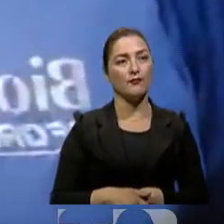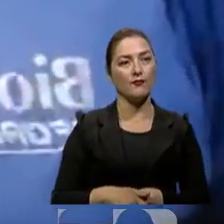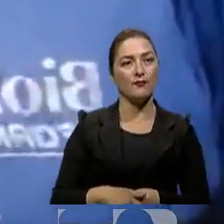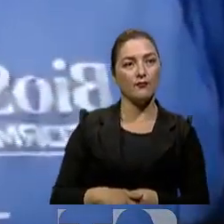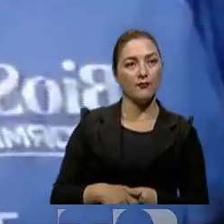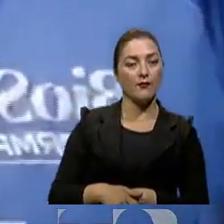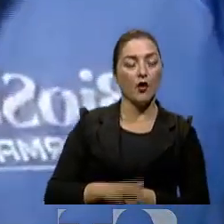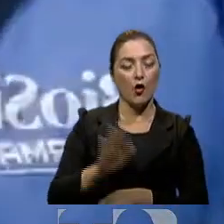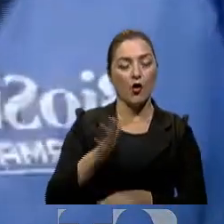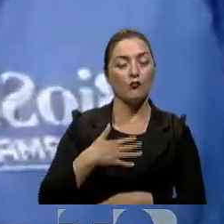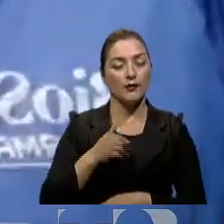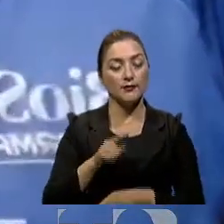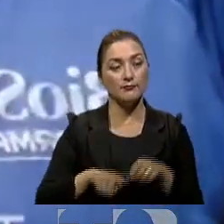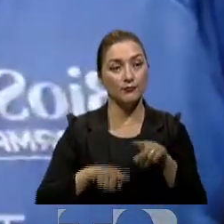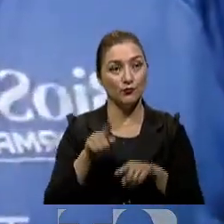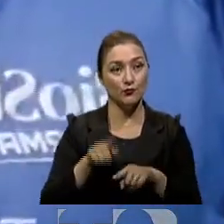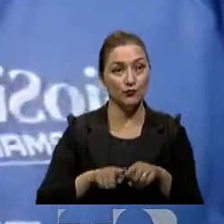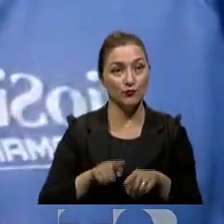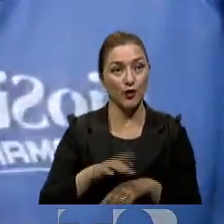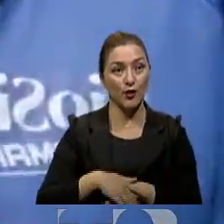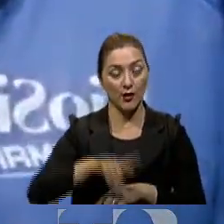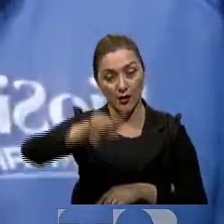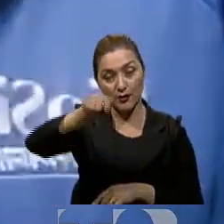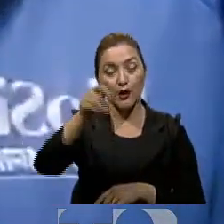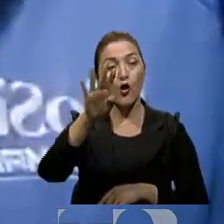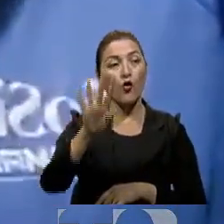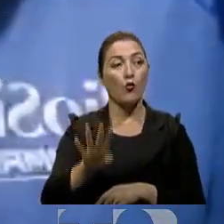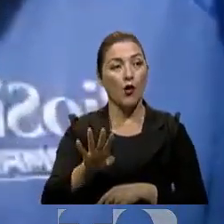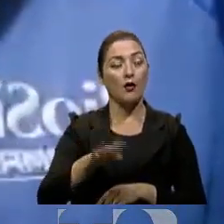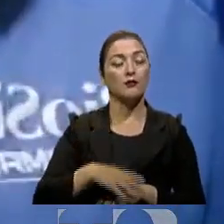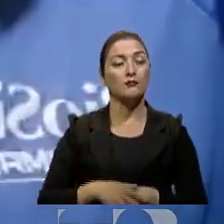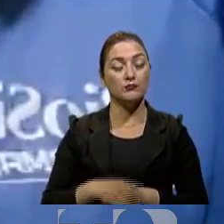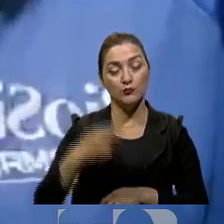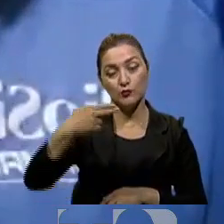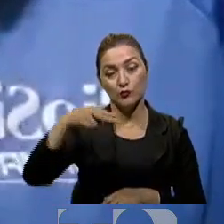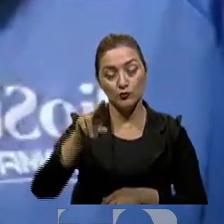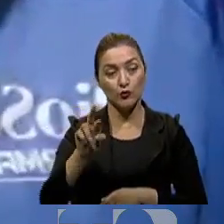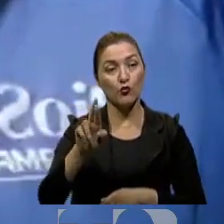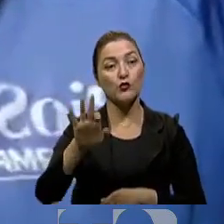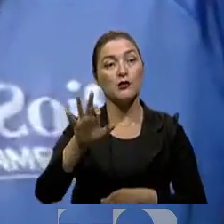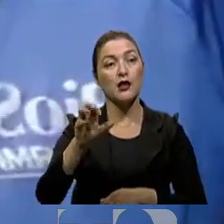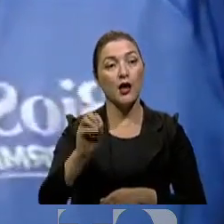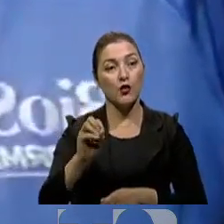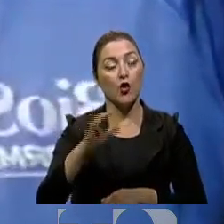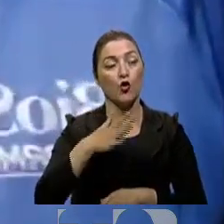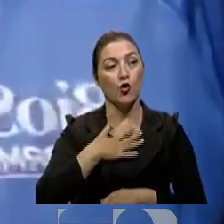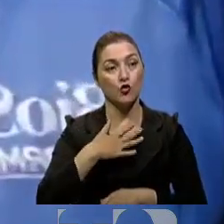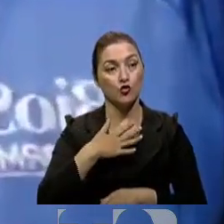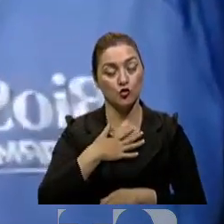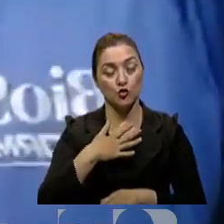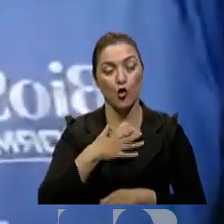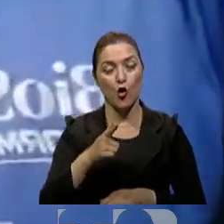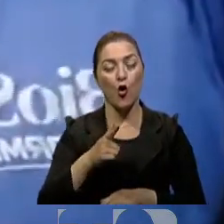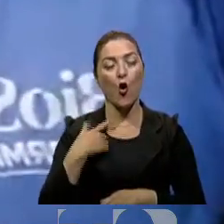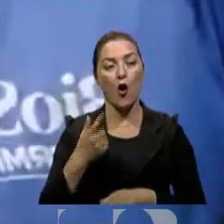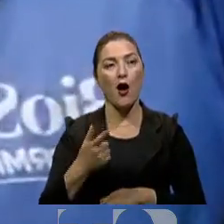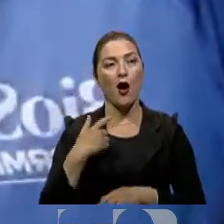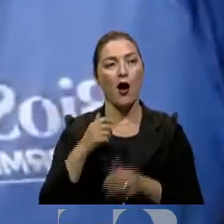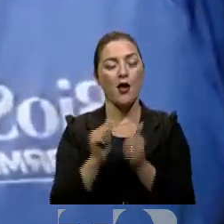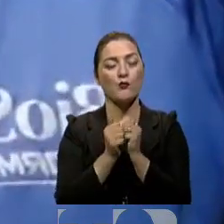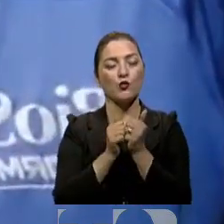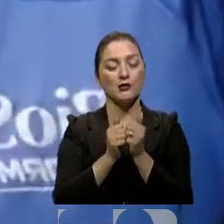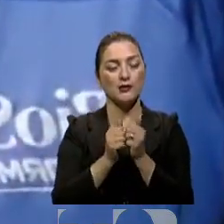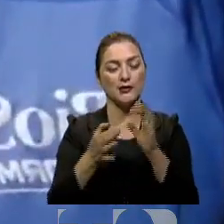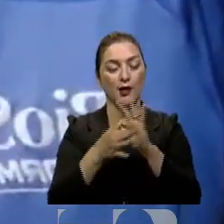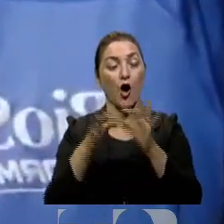Hola amigos de Teleamazonas, soy David Hurtado, marchista olímpico. Hola, ¿cómo están queridos amigos? Pues yo soy Javier Cayambe, pues entrenador de David. Este fin de